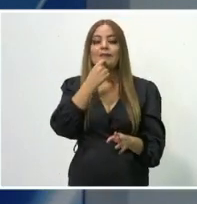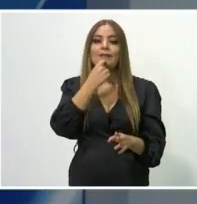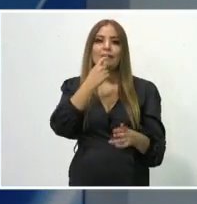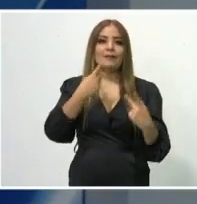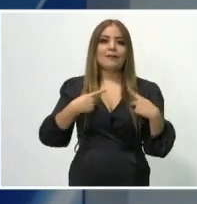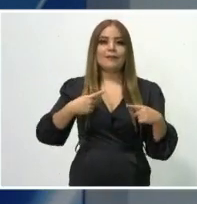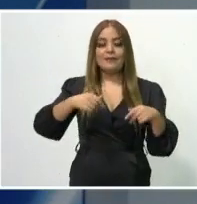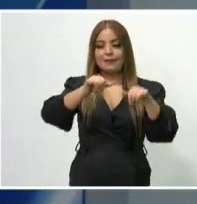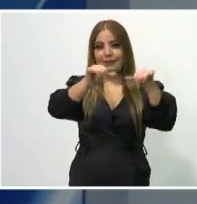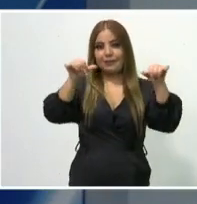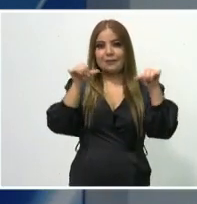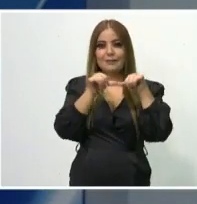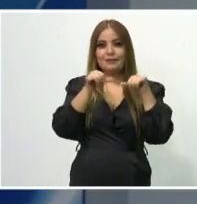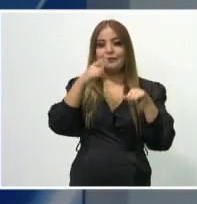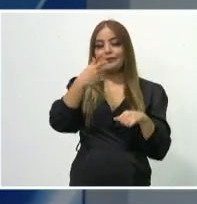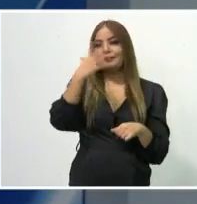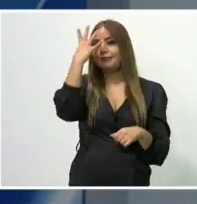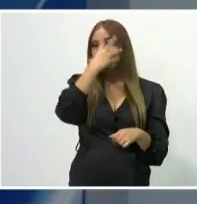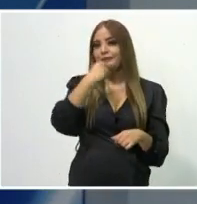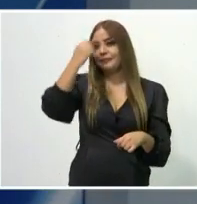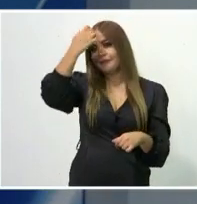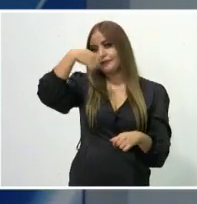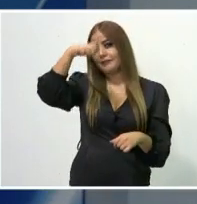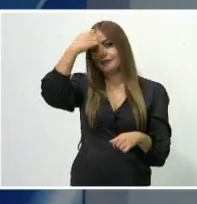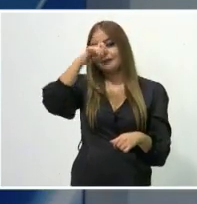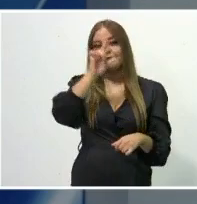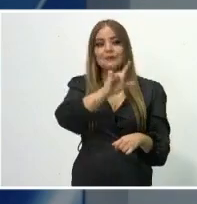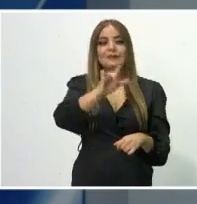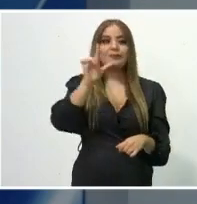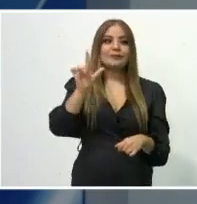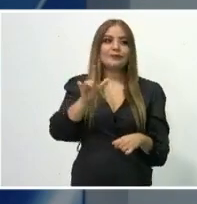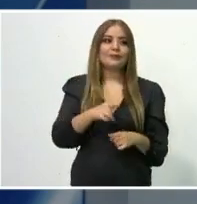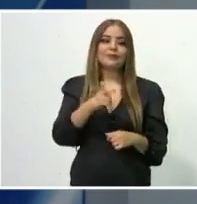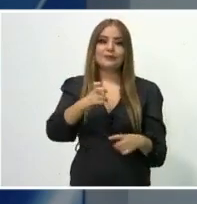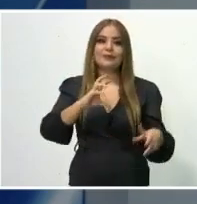qué bonita experiencia de que los laguneros somos súper, súper unidos cuando se necesita.